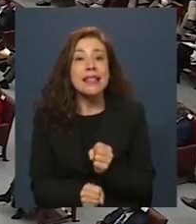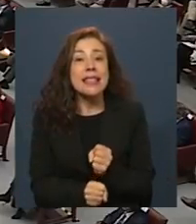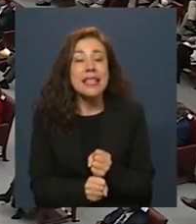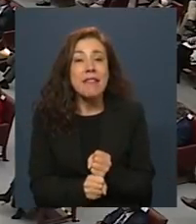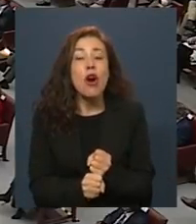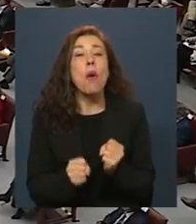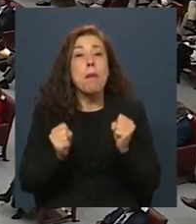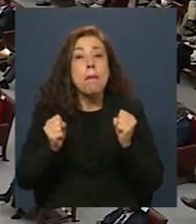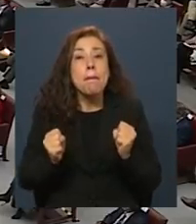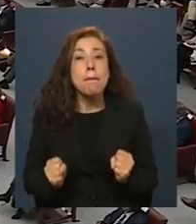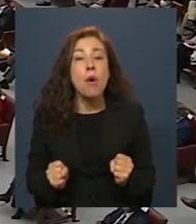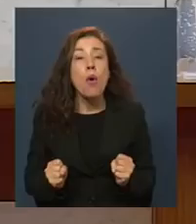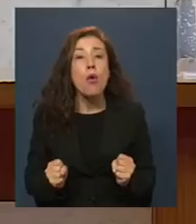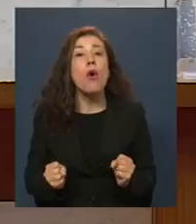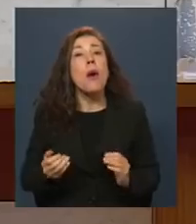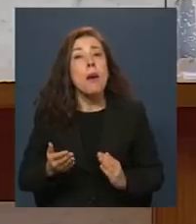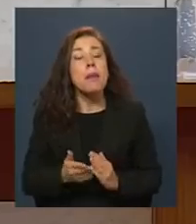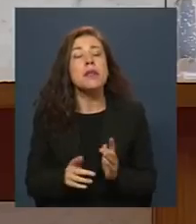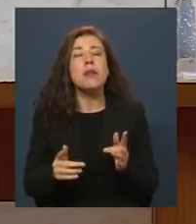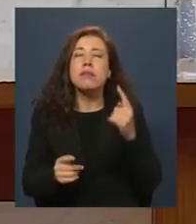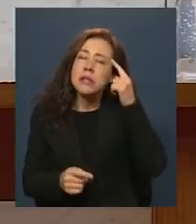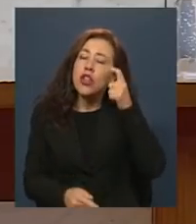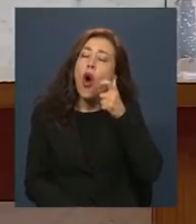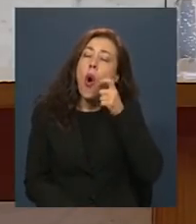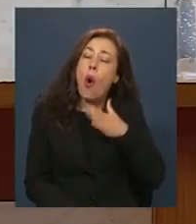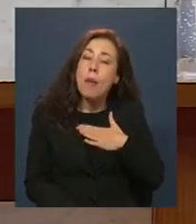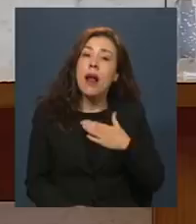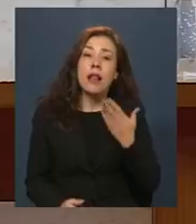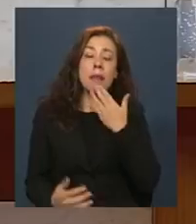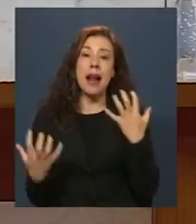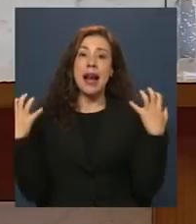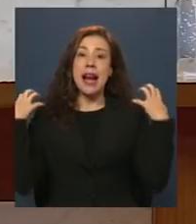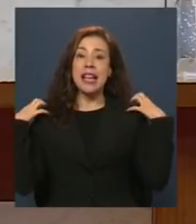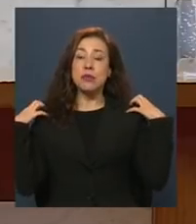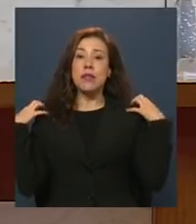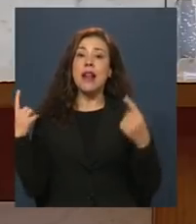ha podido ser emprendida con humanidad y responsabilidad social